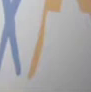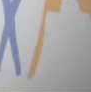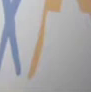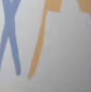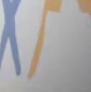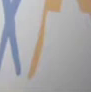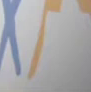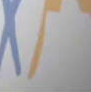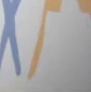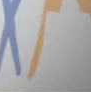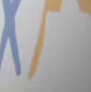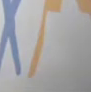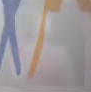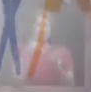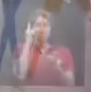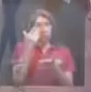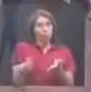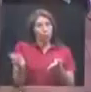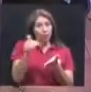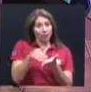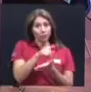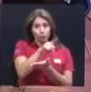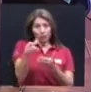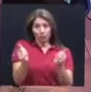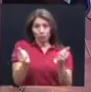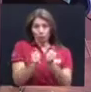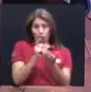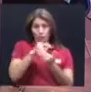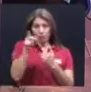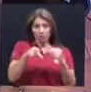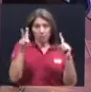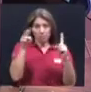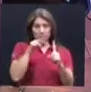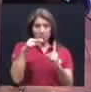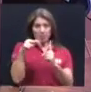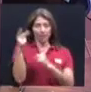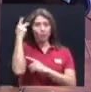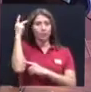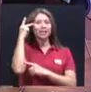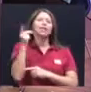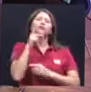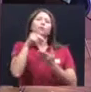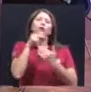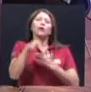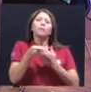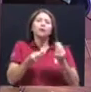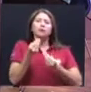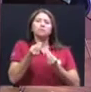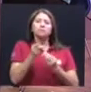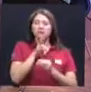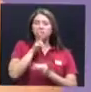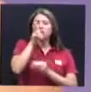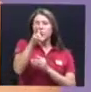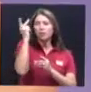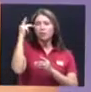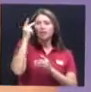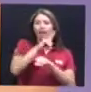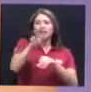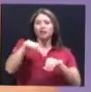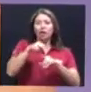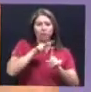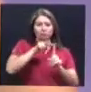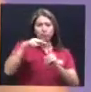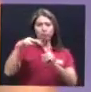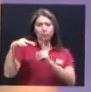Muchas gracias por estar de nuevo con miradas políticas un programa de análisis de la realidad política nacional desde diversas miradas